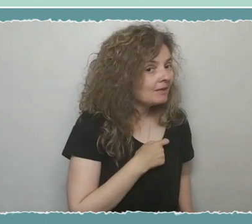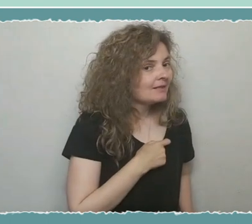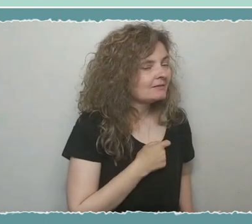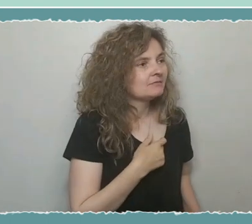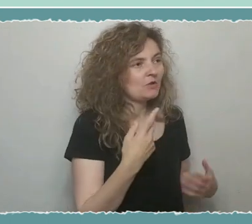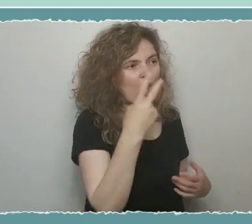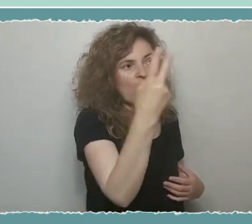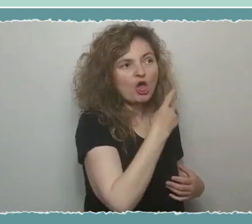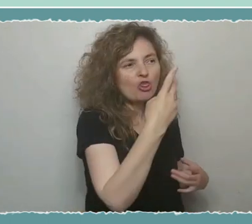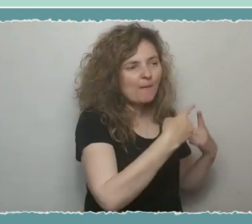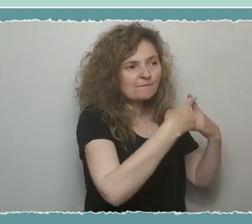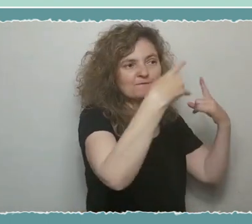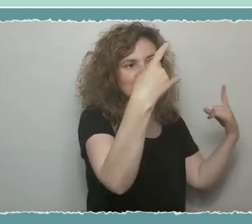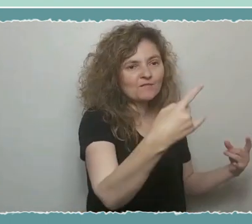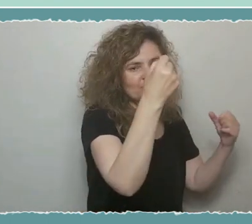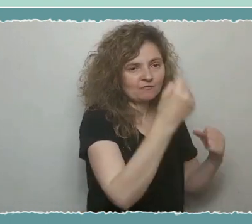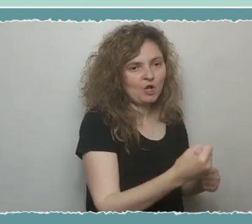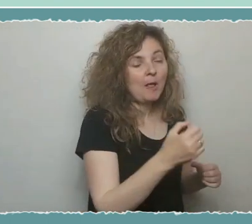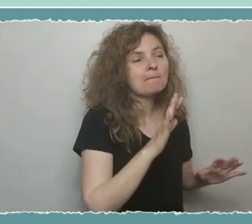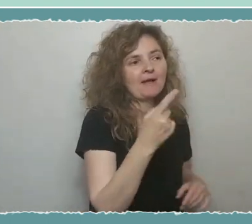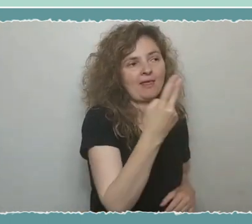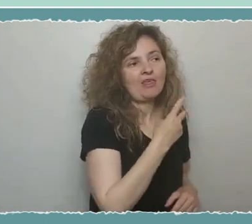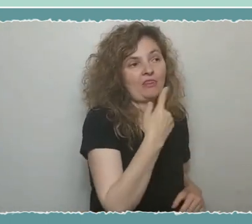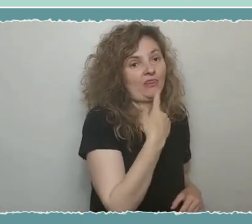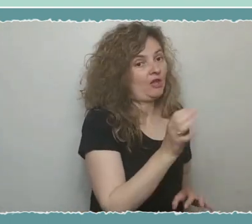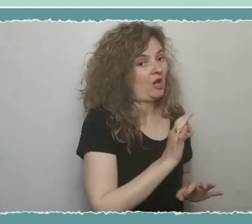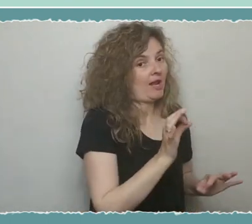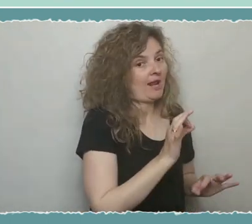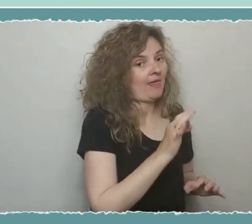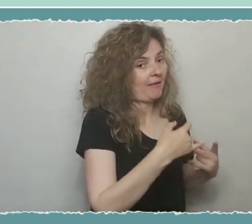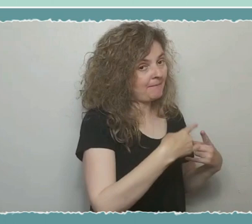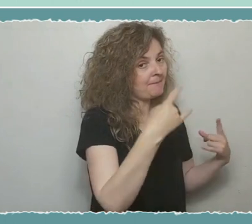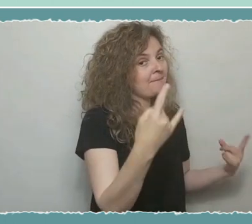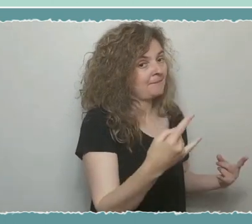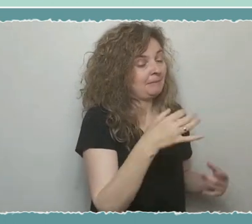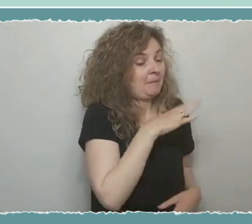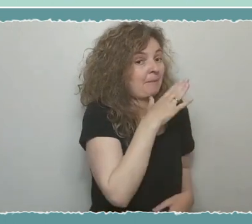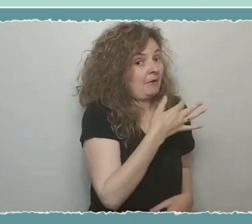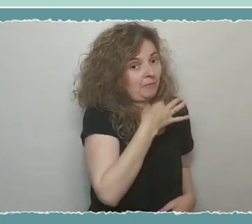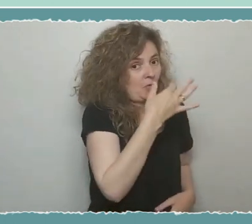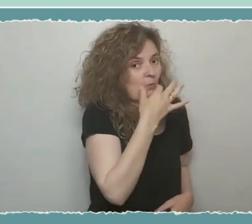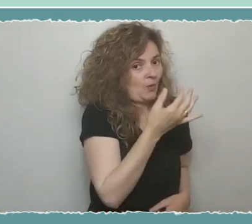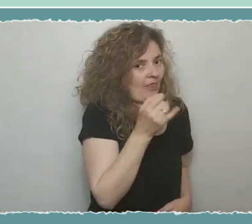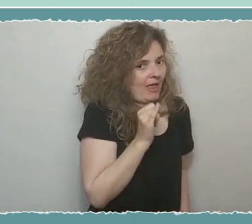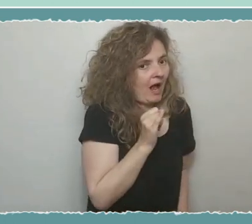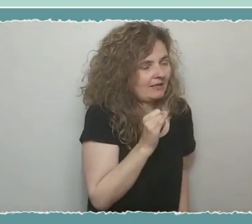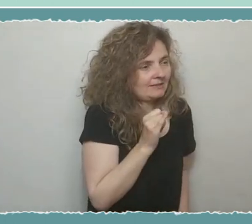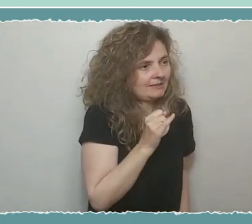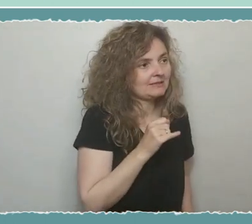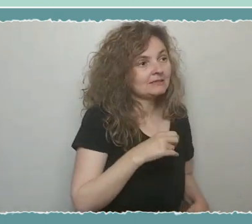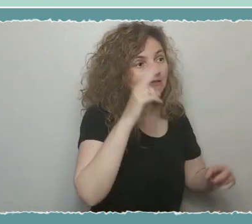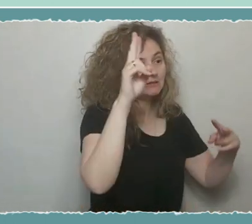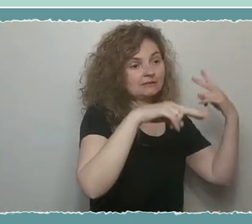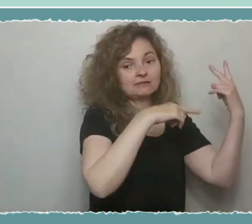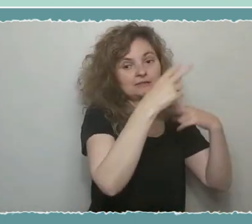pop, pop, pop. Estaban os dous namorados un do outro, pero non se dicían o outro que estaban que namorados, dáballes vergoña.